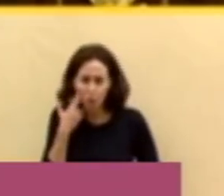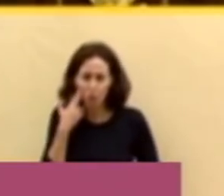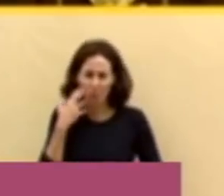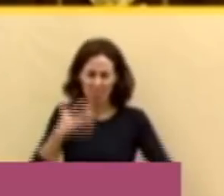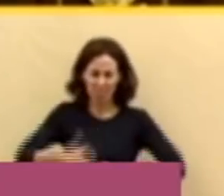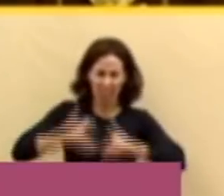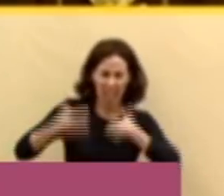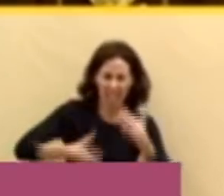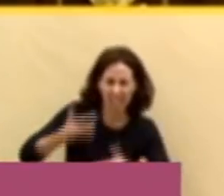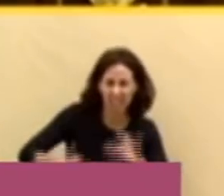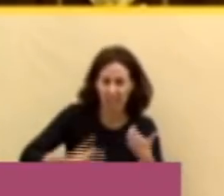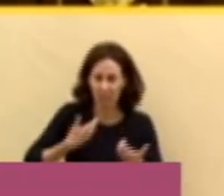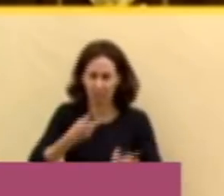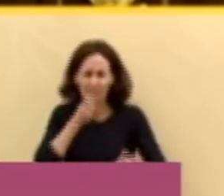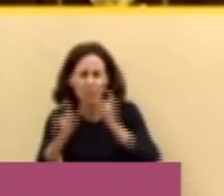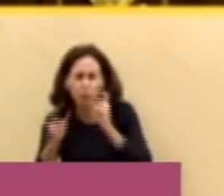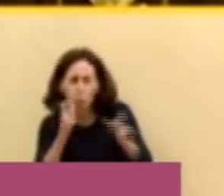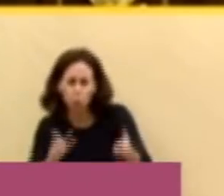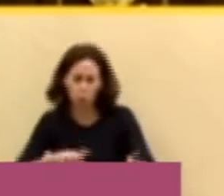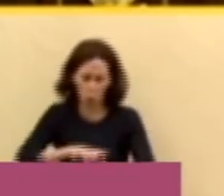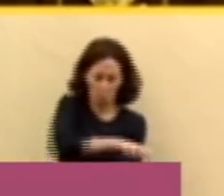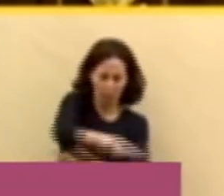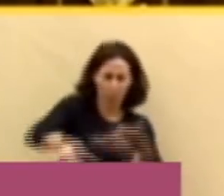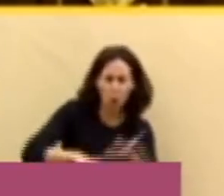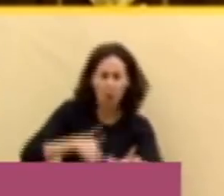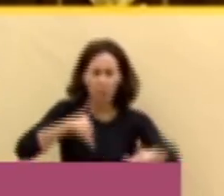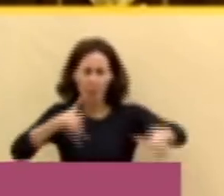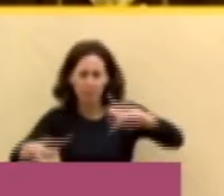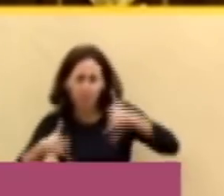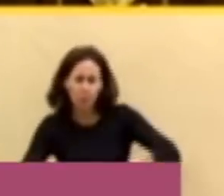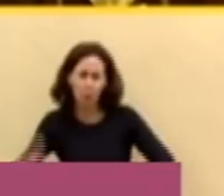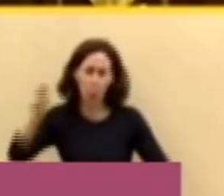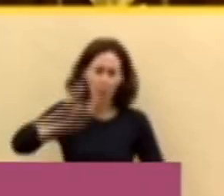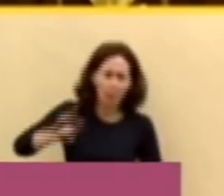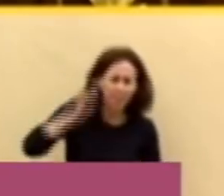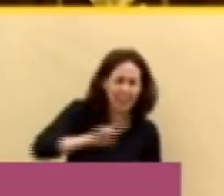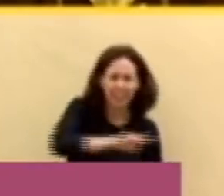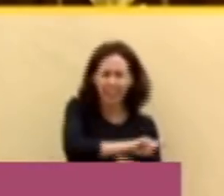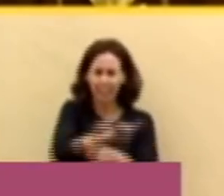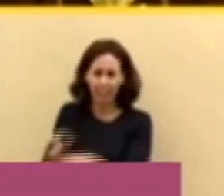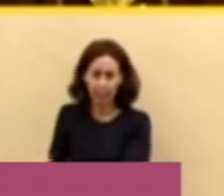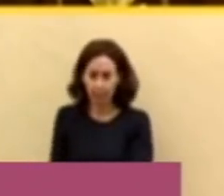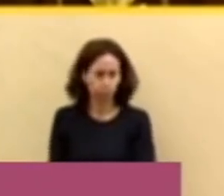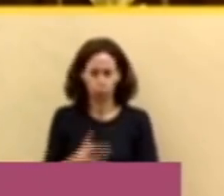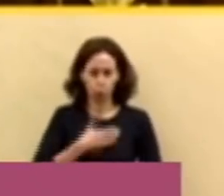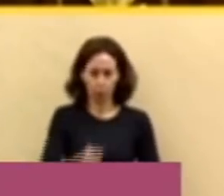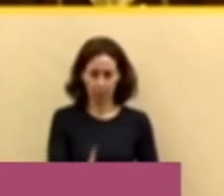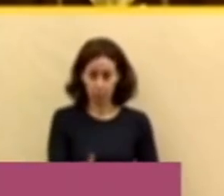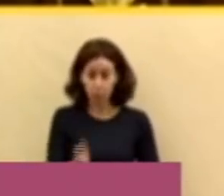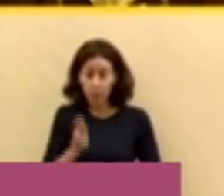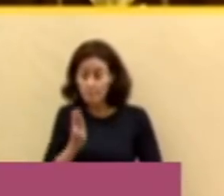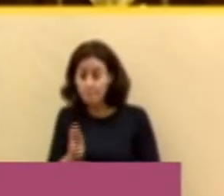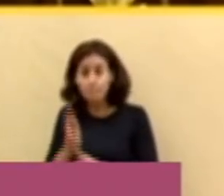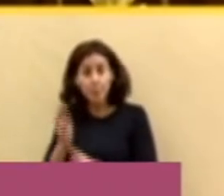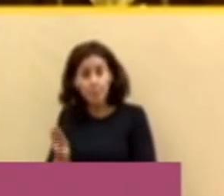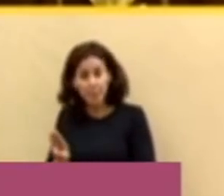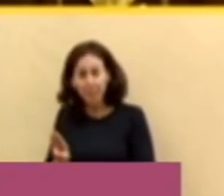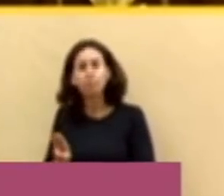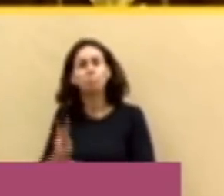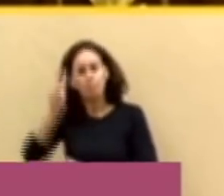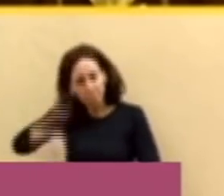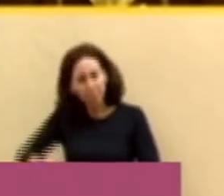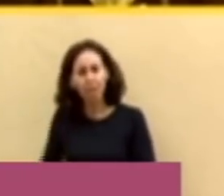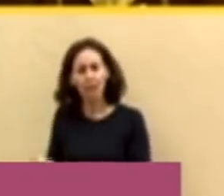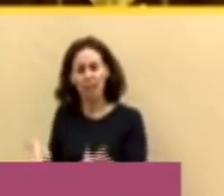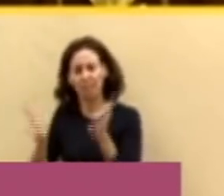insulto y de la bronca, ni de la manipulación, la mentira y la involución frentista. El Partido Popular es el partido de la libertad, de las leyes,